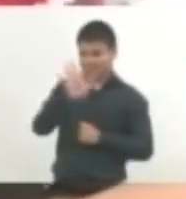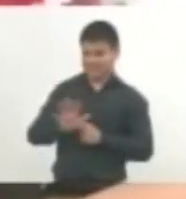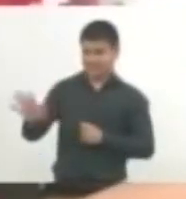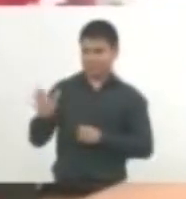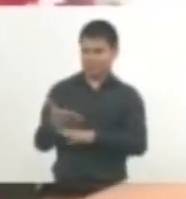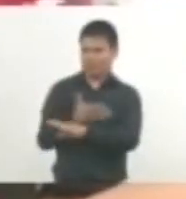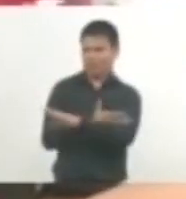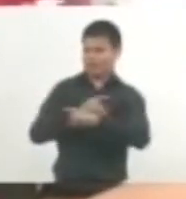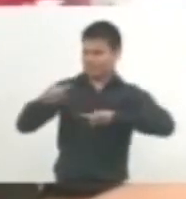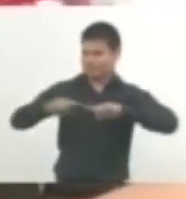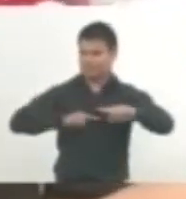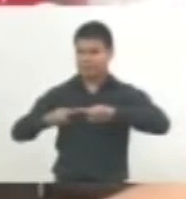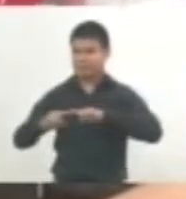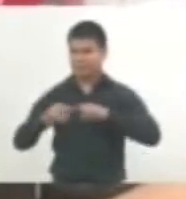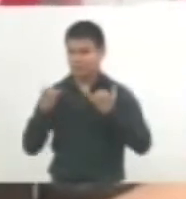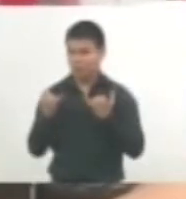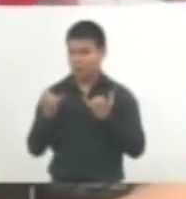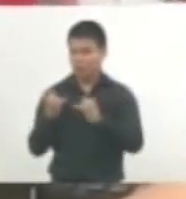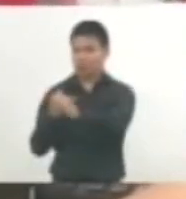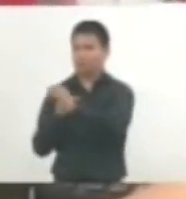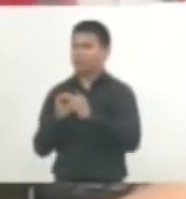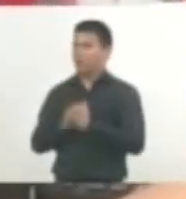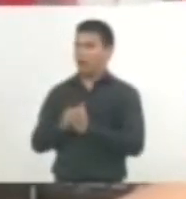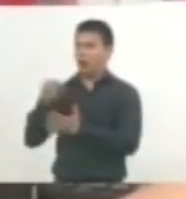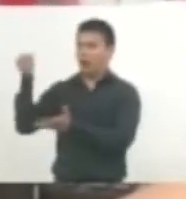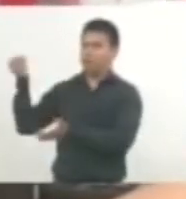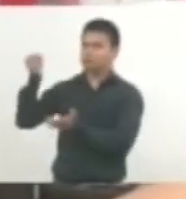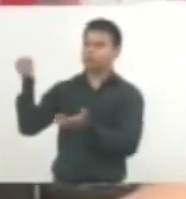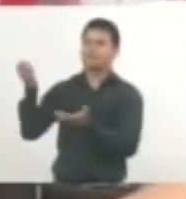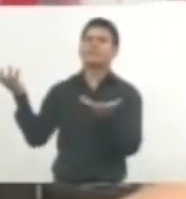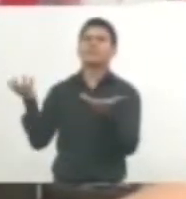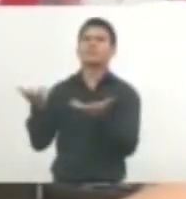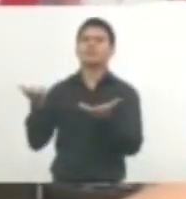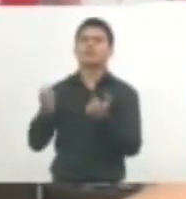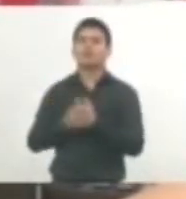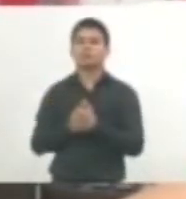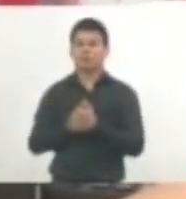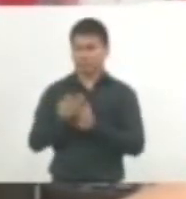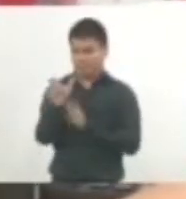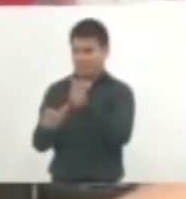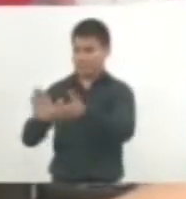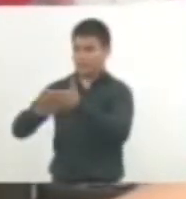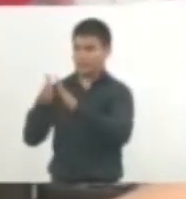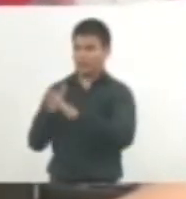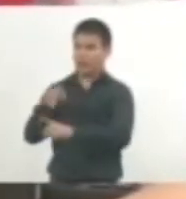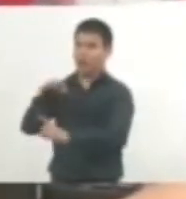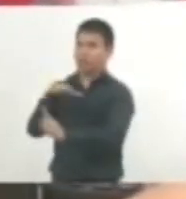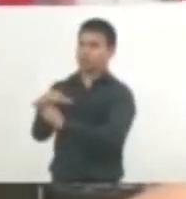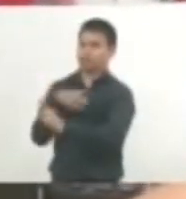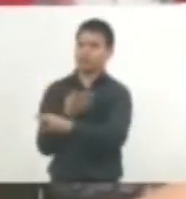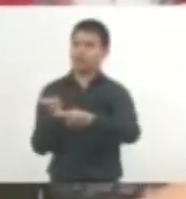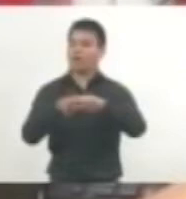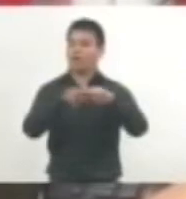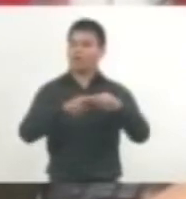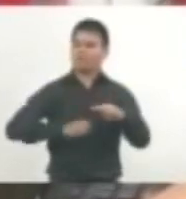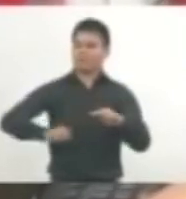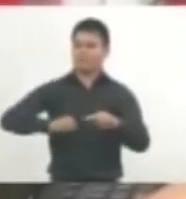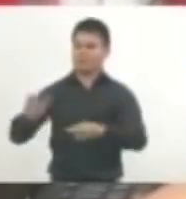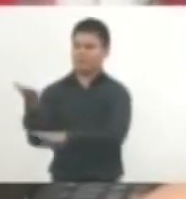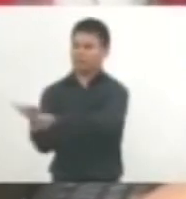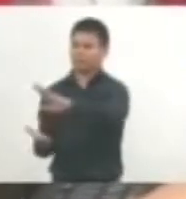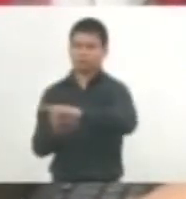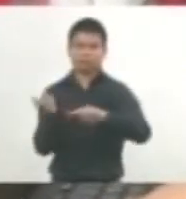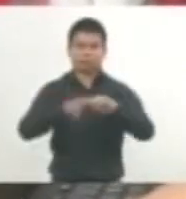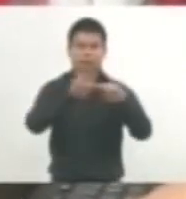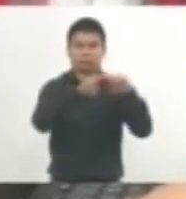administraciones no puede taparse y no puede subsanarse cargando a los ciudadanos de más impuestos. Lo que tiene que haber es